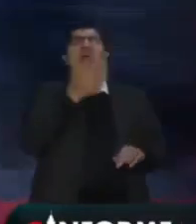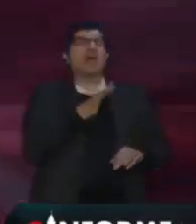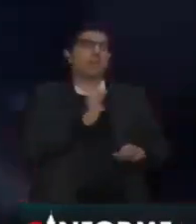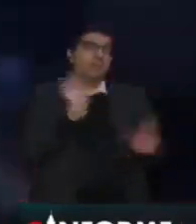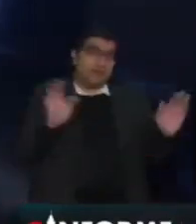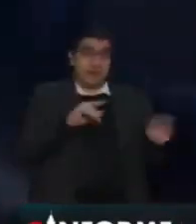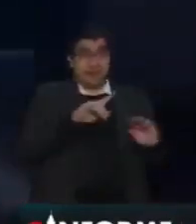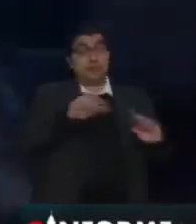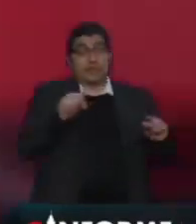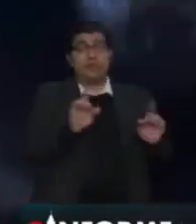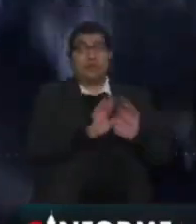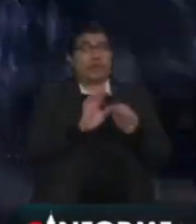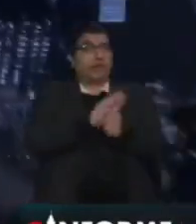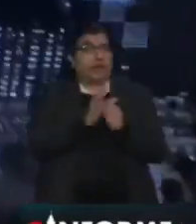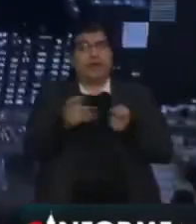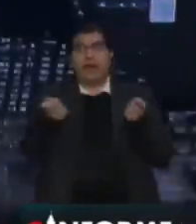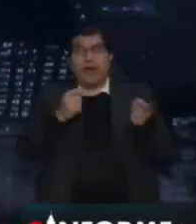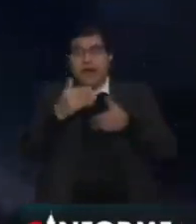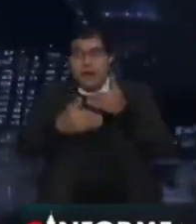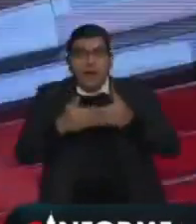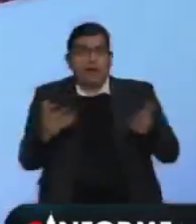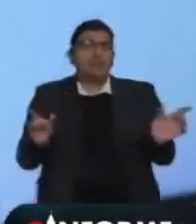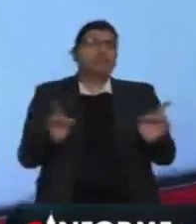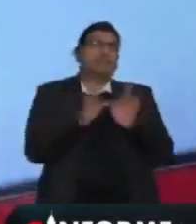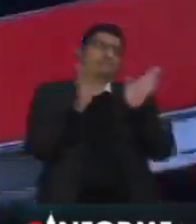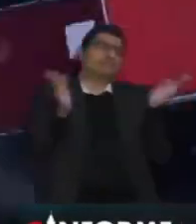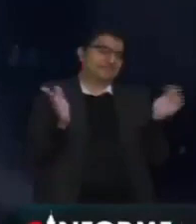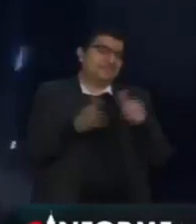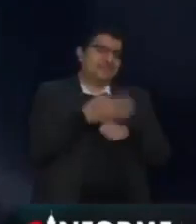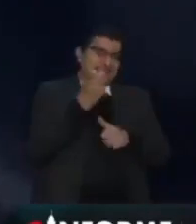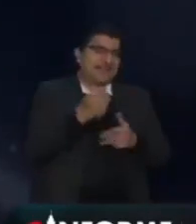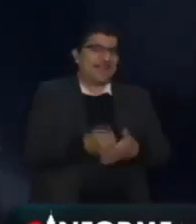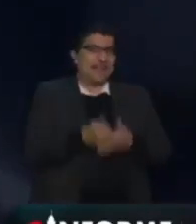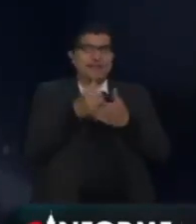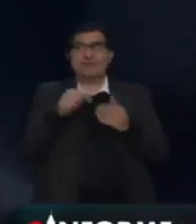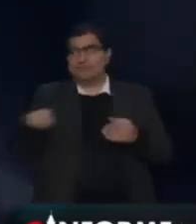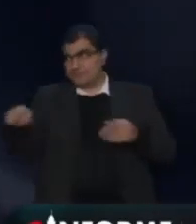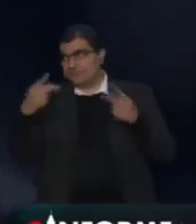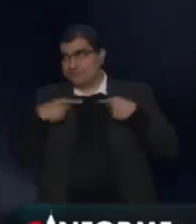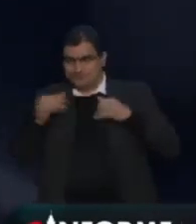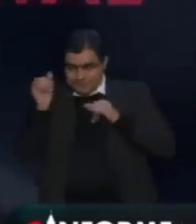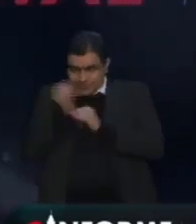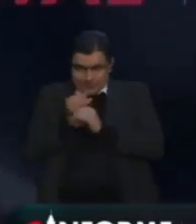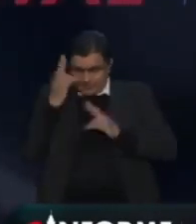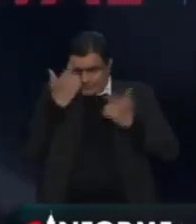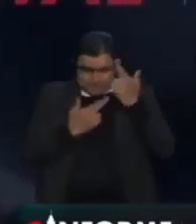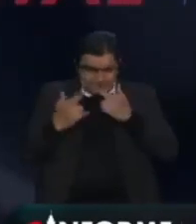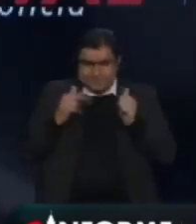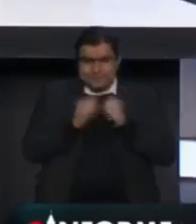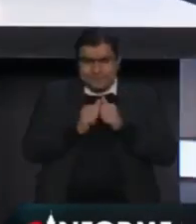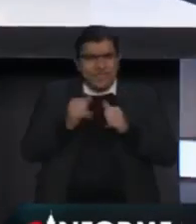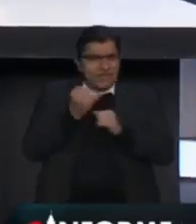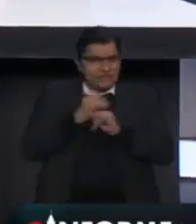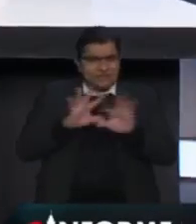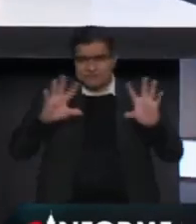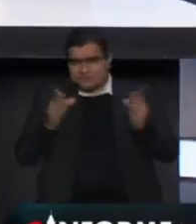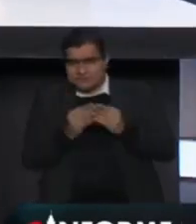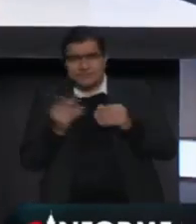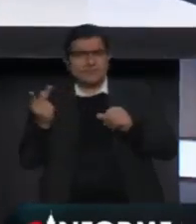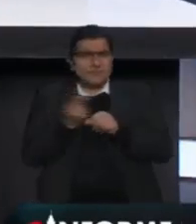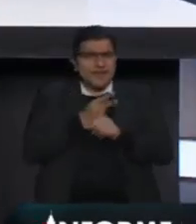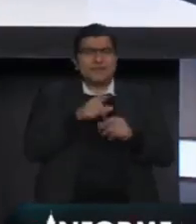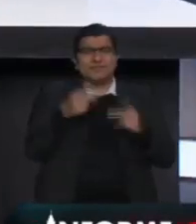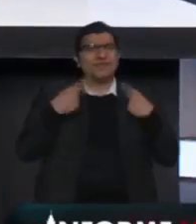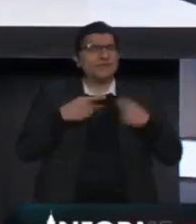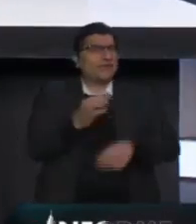en la torre para que la pandemia se pueda controlar, pero también nos están ayudando mucho a los científicos a recolectar información qué pasa con los que no